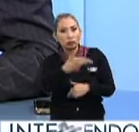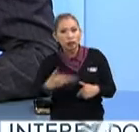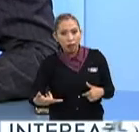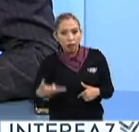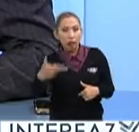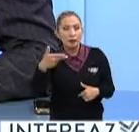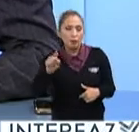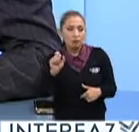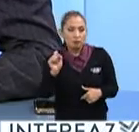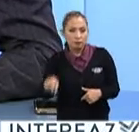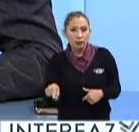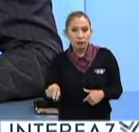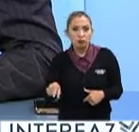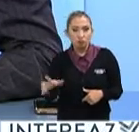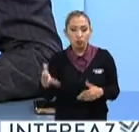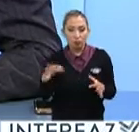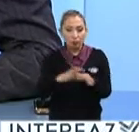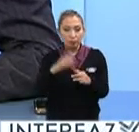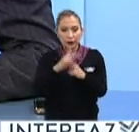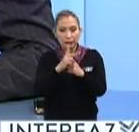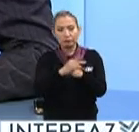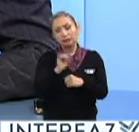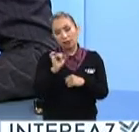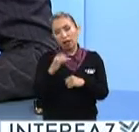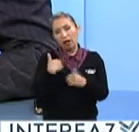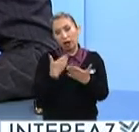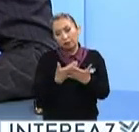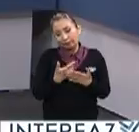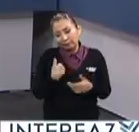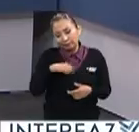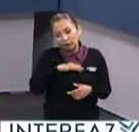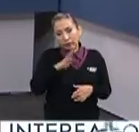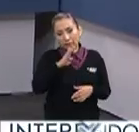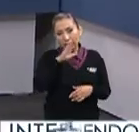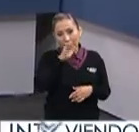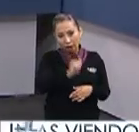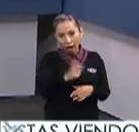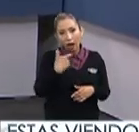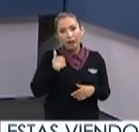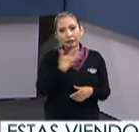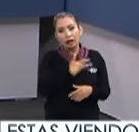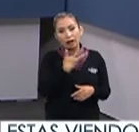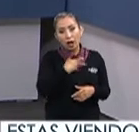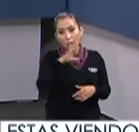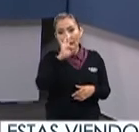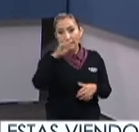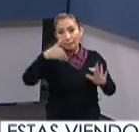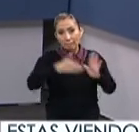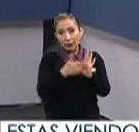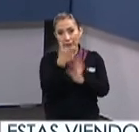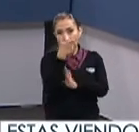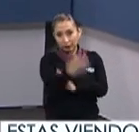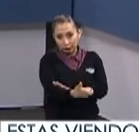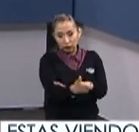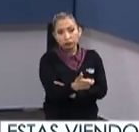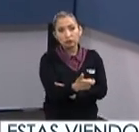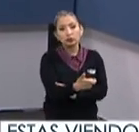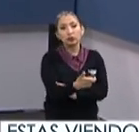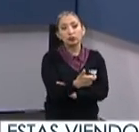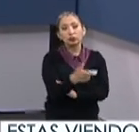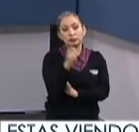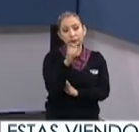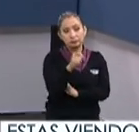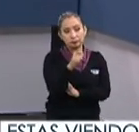por ser parte también del mismo país. Sí, en ese caso pues la beca consta de 40,000 pesos, que son